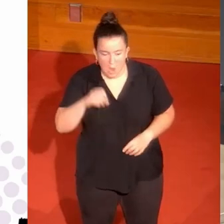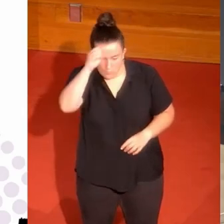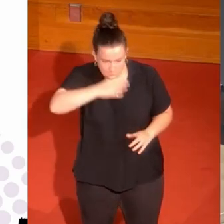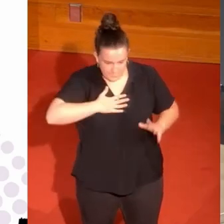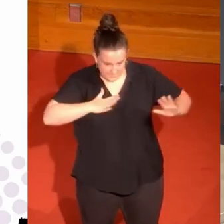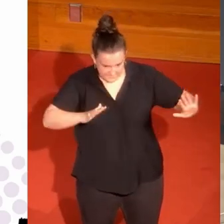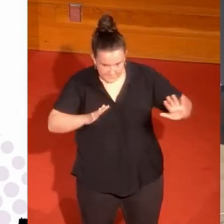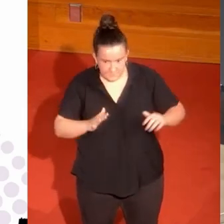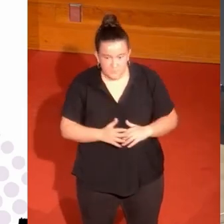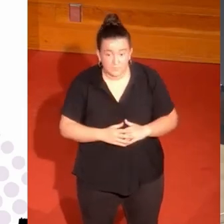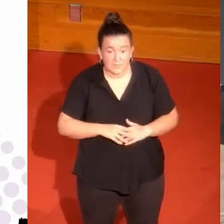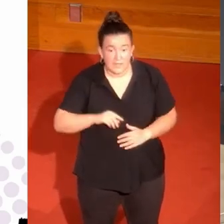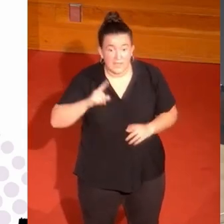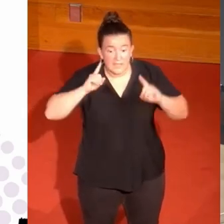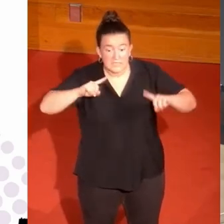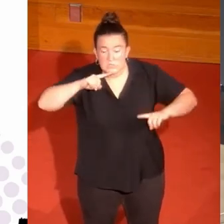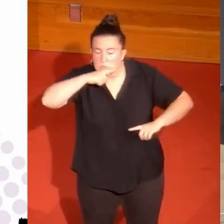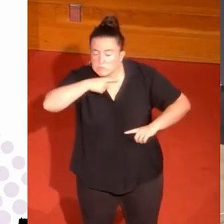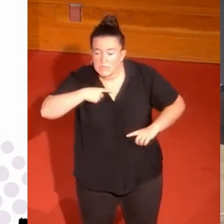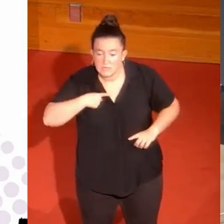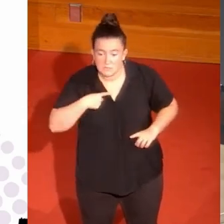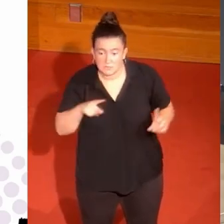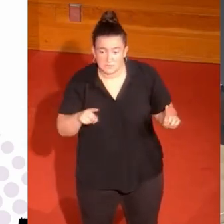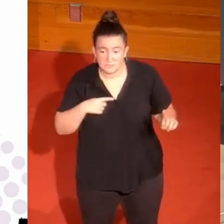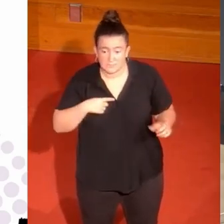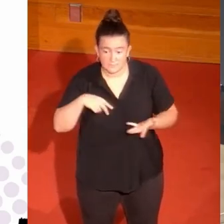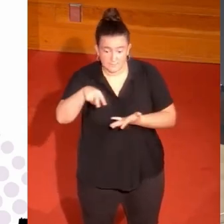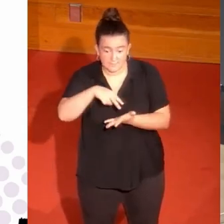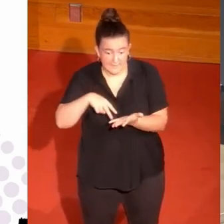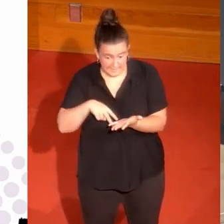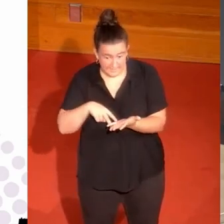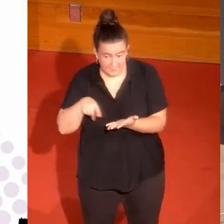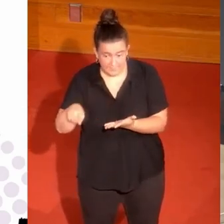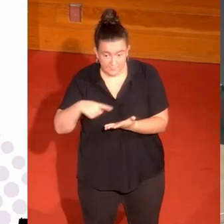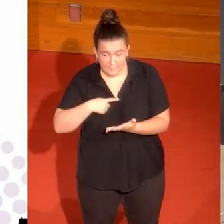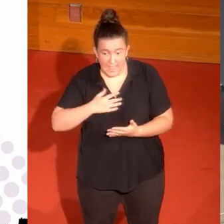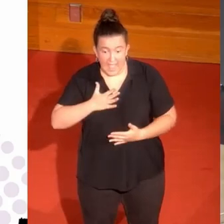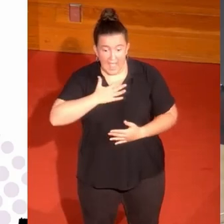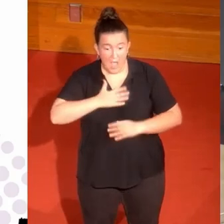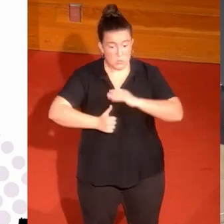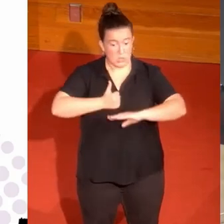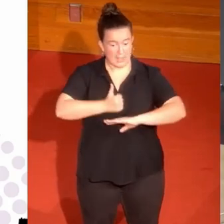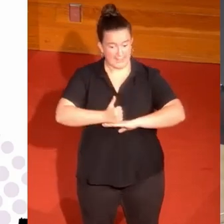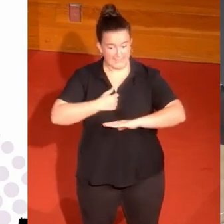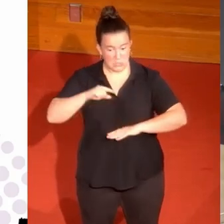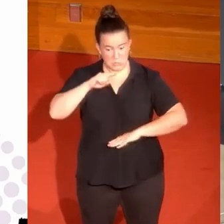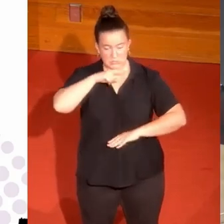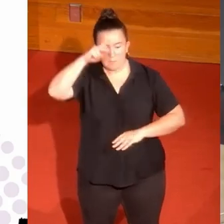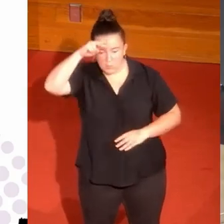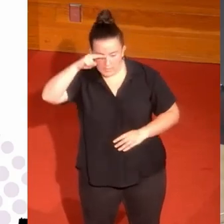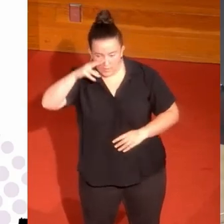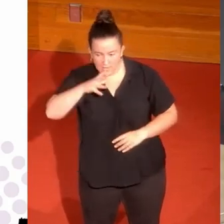de el caso de Rusia que que estuve leyendo Pues que las propias autoridades rusas están muy preocupadas porque han